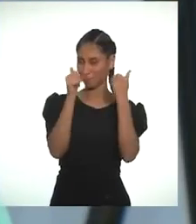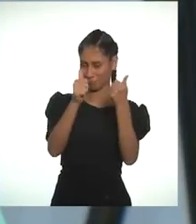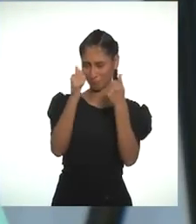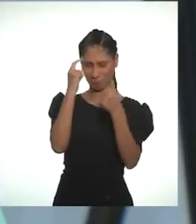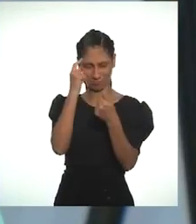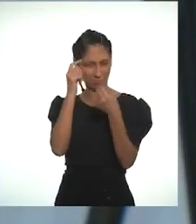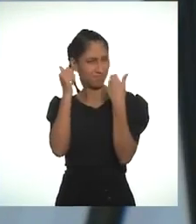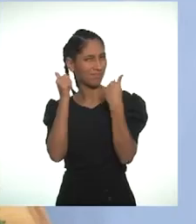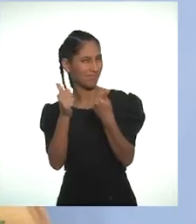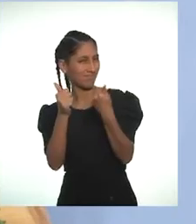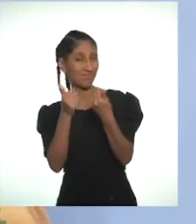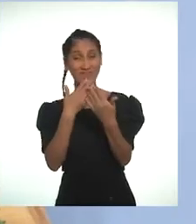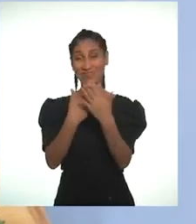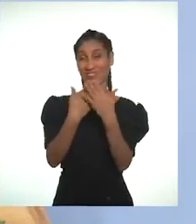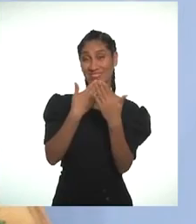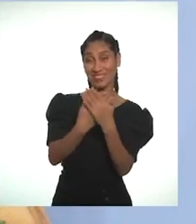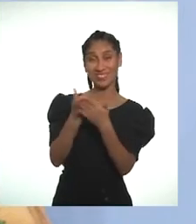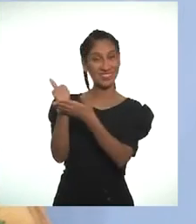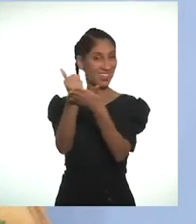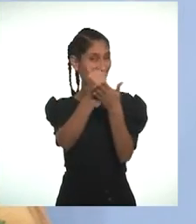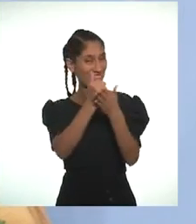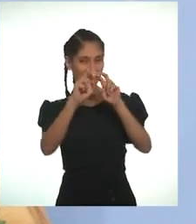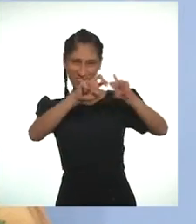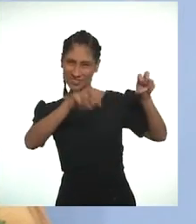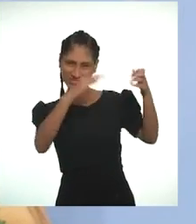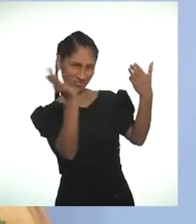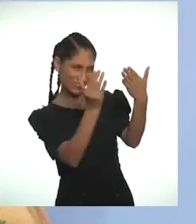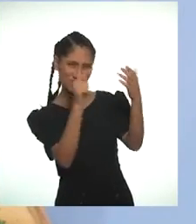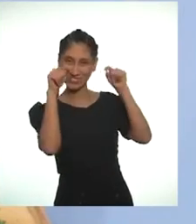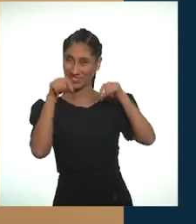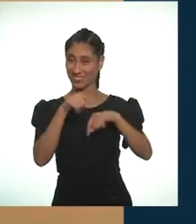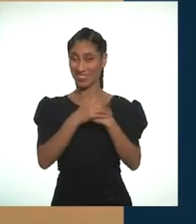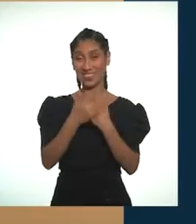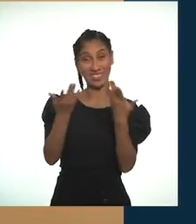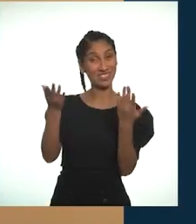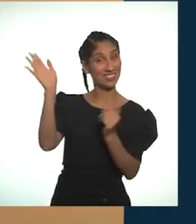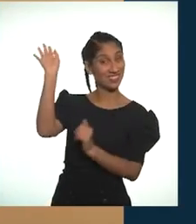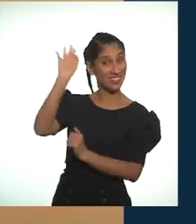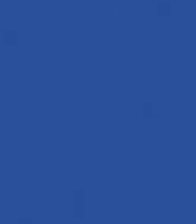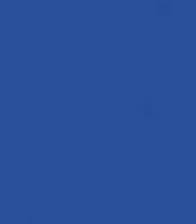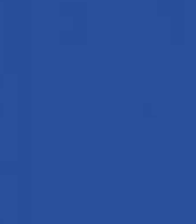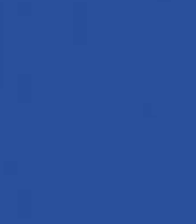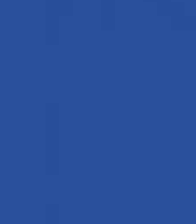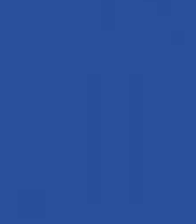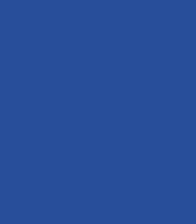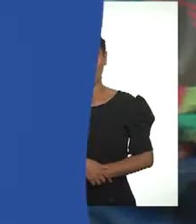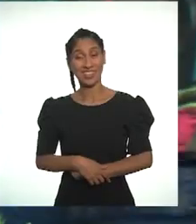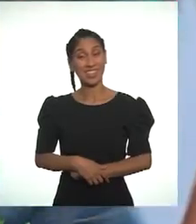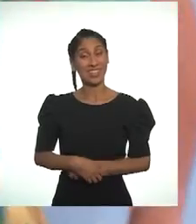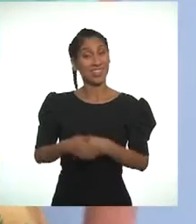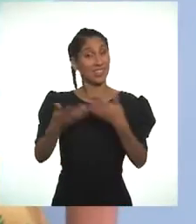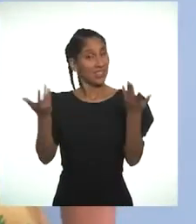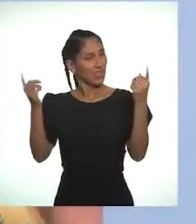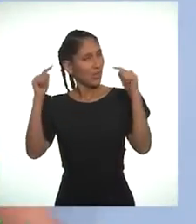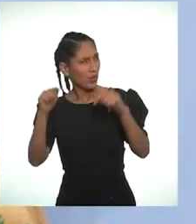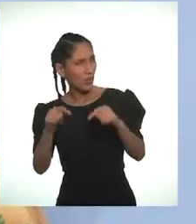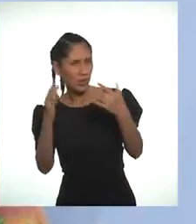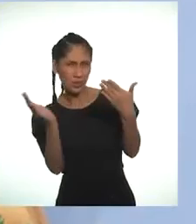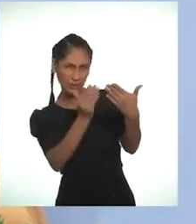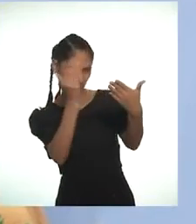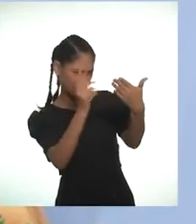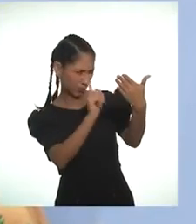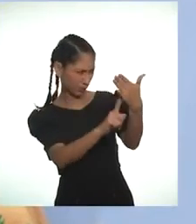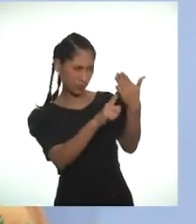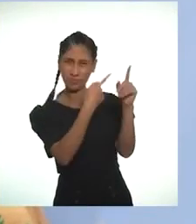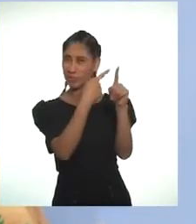excelente pensamiento! Muchas gracias por ayudarme en la investigación de hoy. Hasta la próxima. Hoy hemos